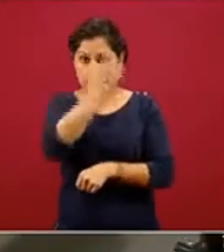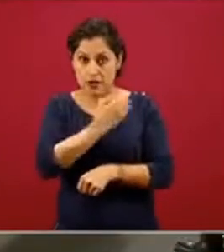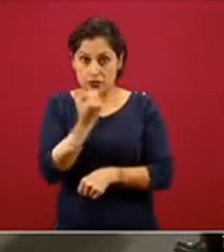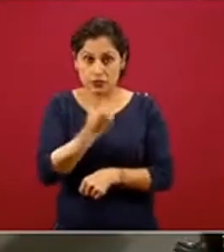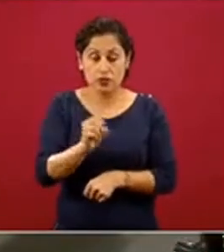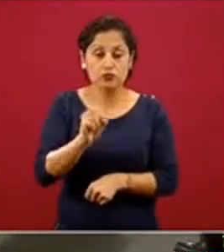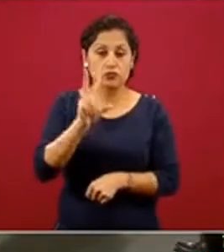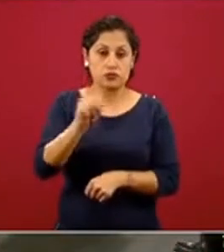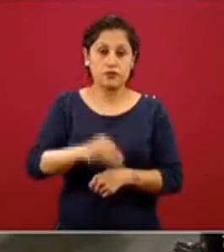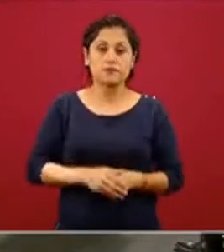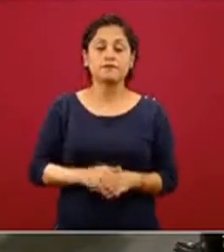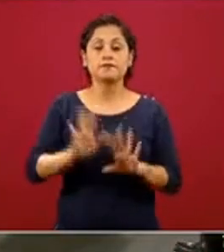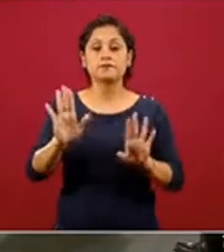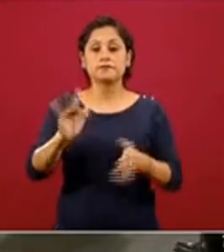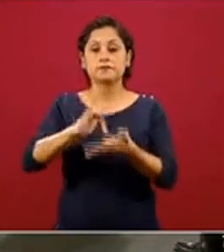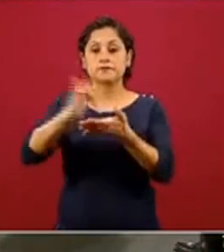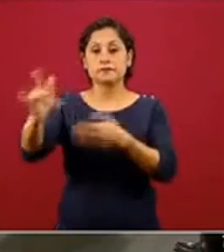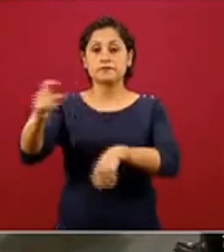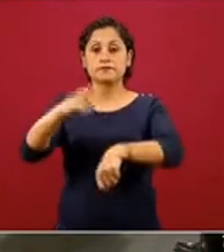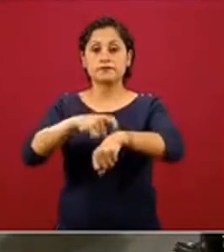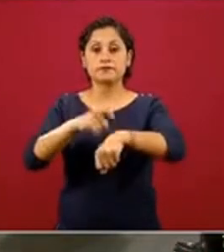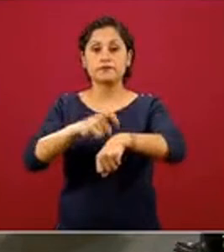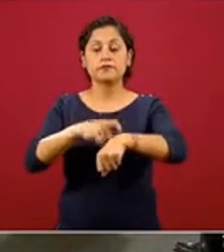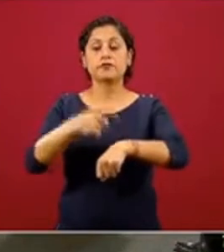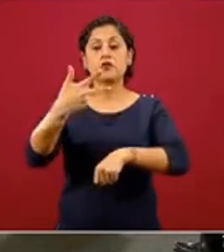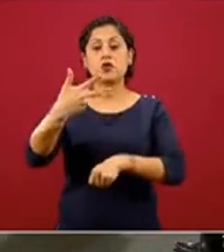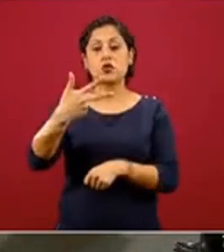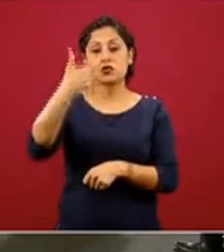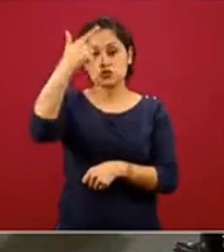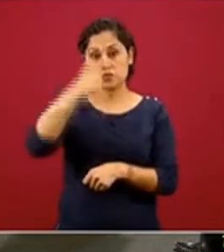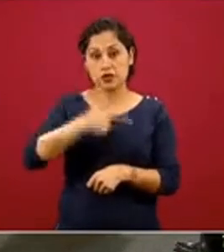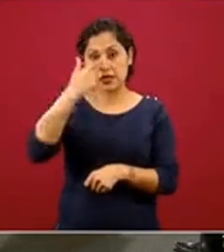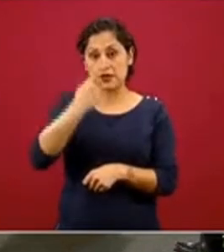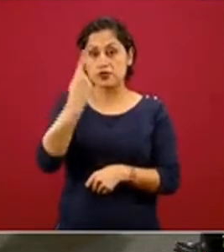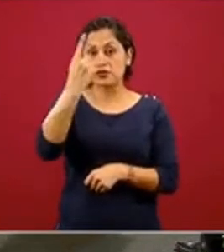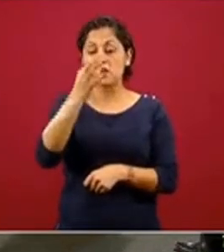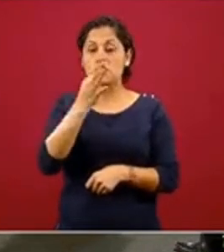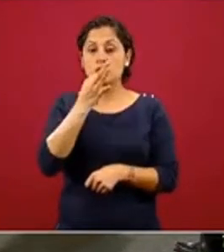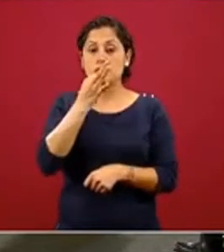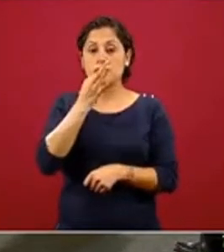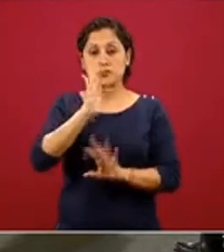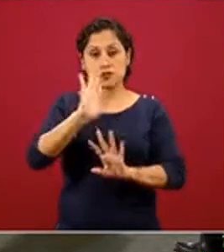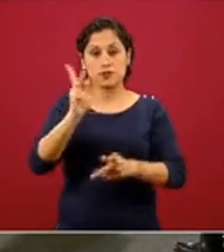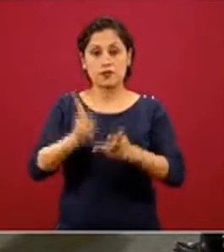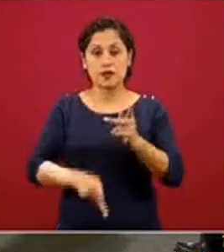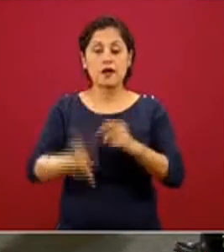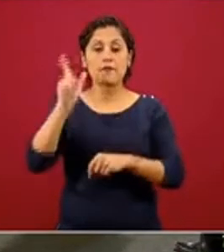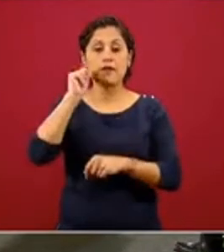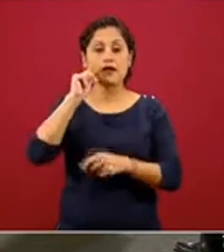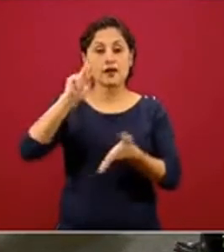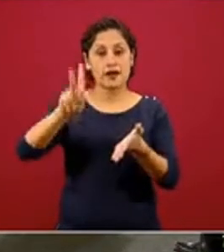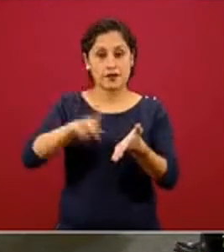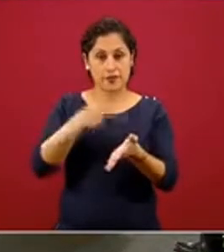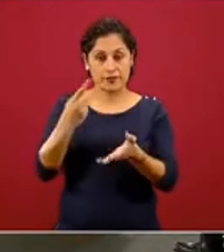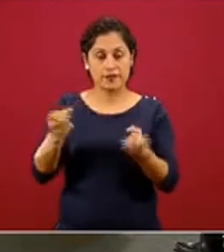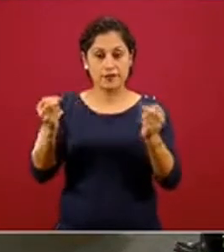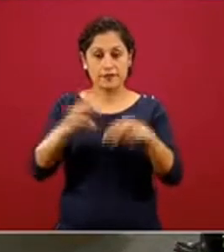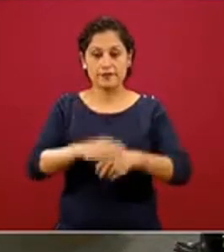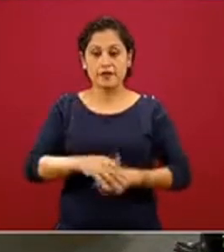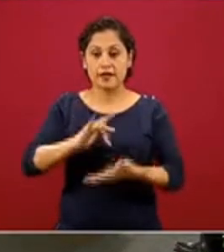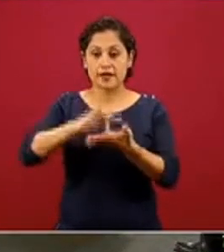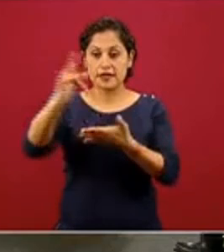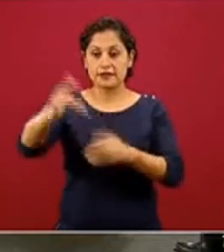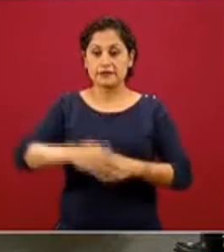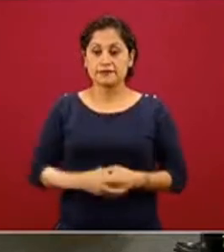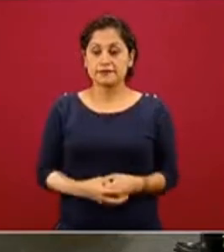Son las 20:01. Aquí vamos a tener que parar, pero mañana podemos retomar. Muchas gracias por sus cuestionamientos.